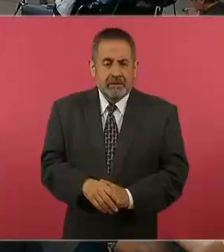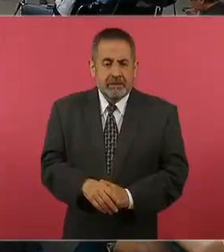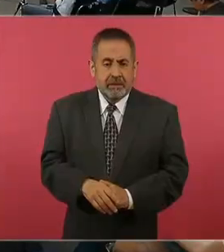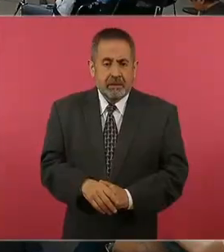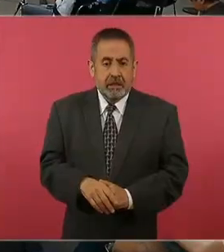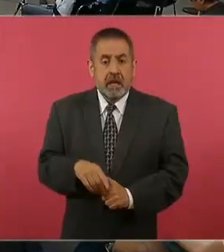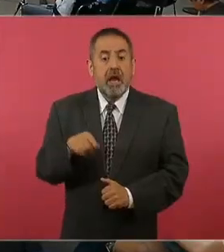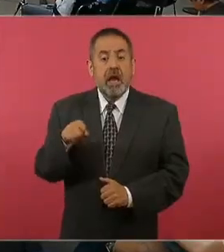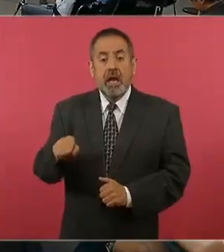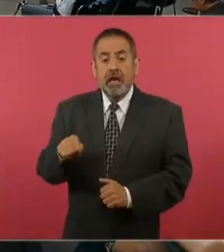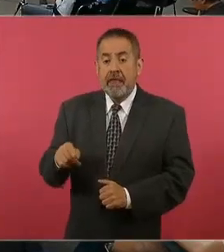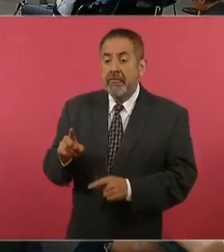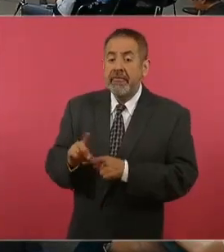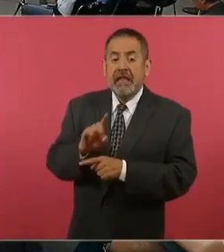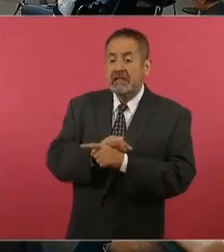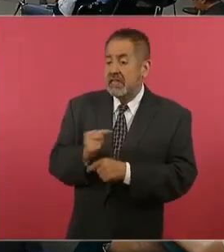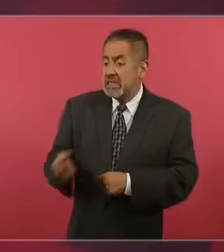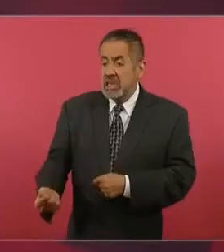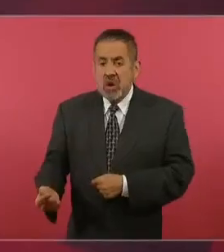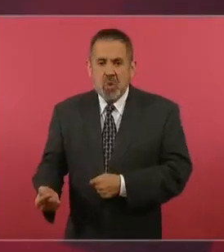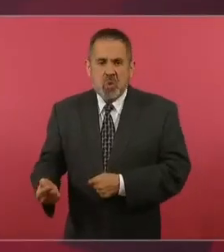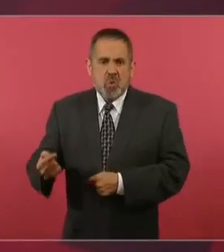viene del movimiento desde que era niña.